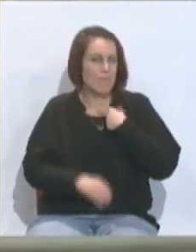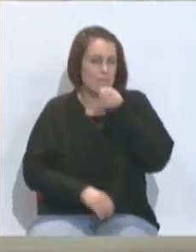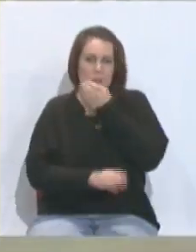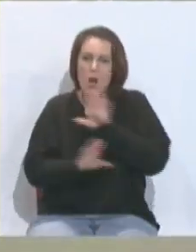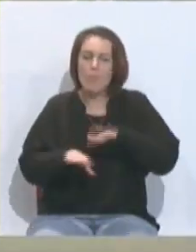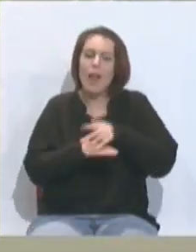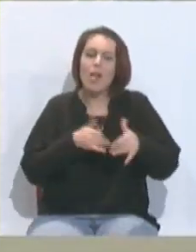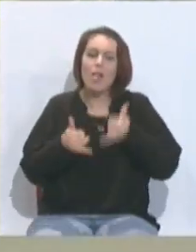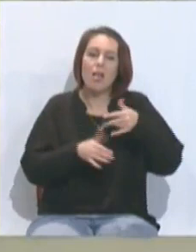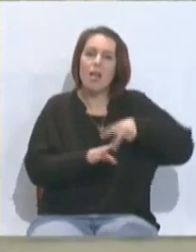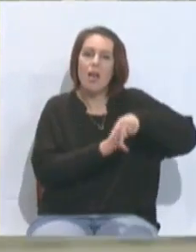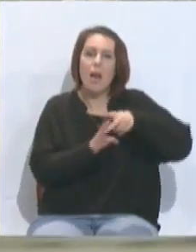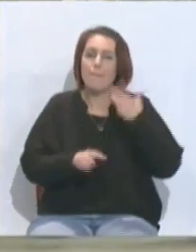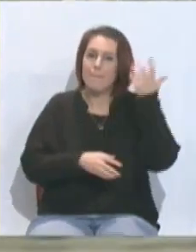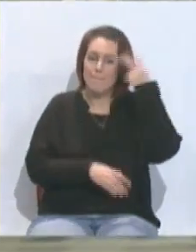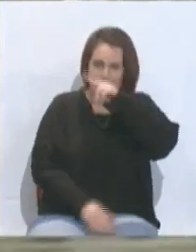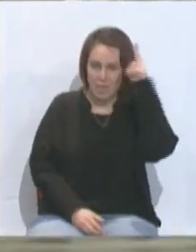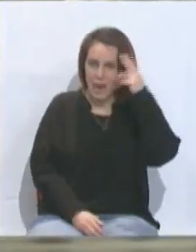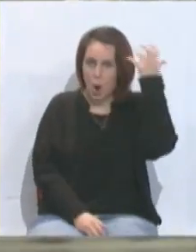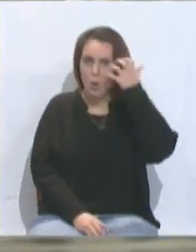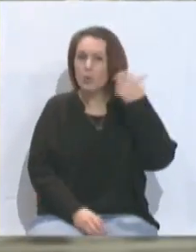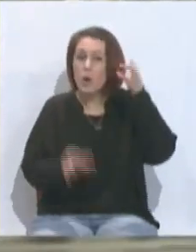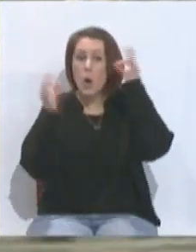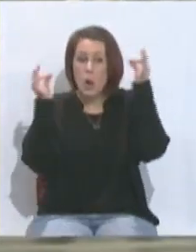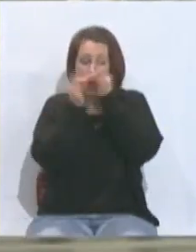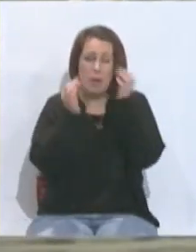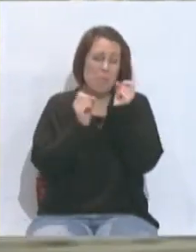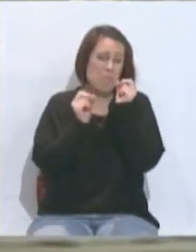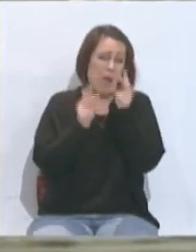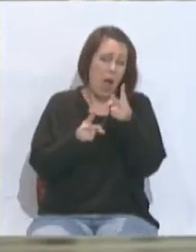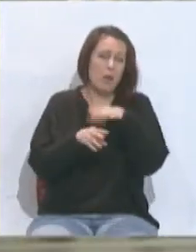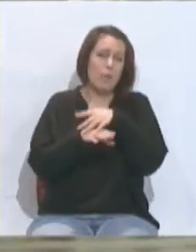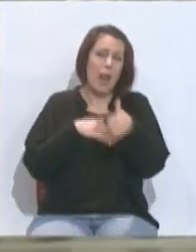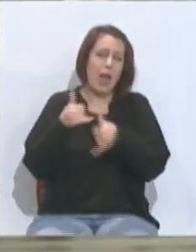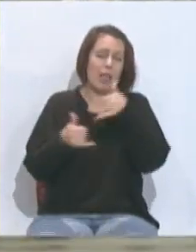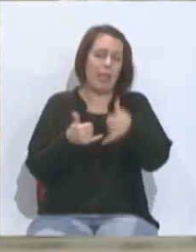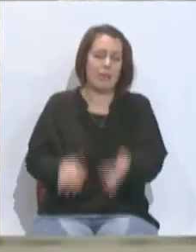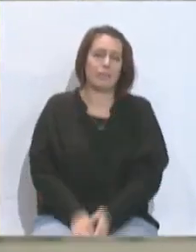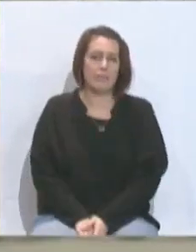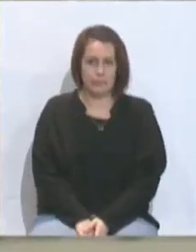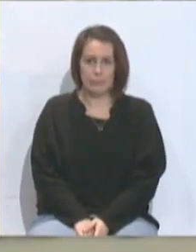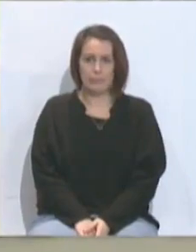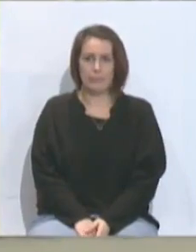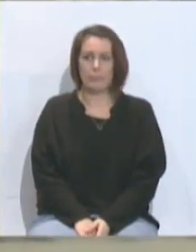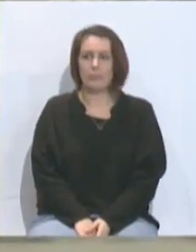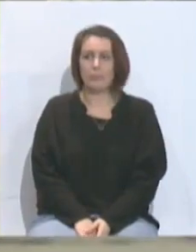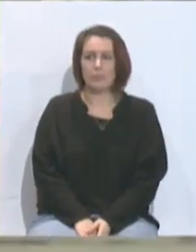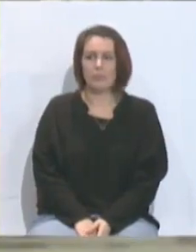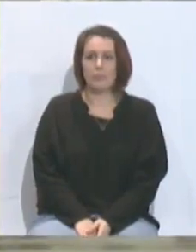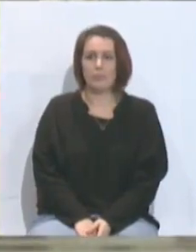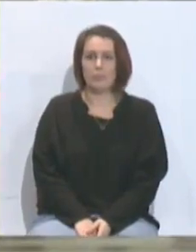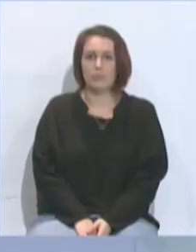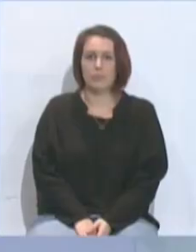bicicleta, mientras que Madrid, La Coruña y Córdoba tienen las peores redes de vías ciclistas.